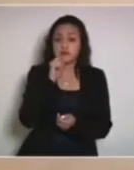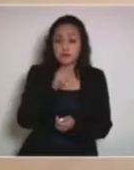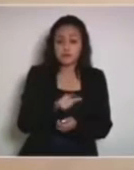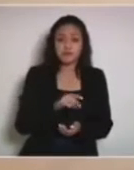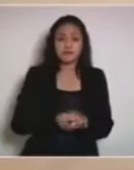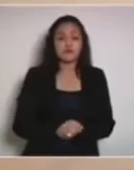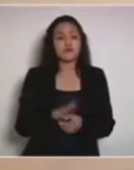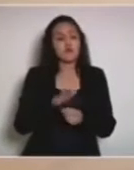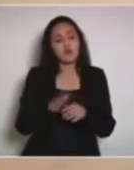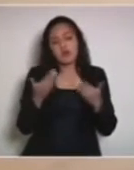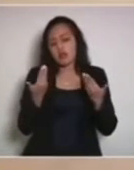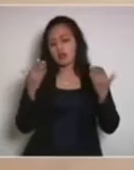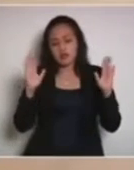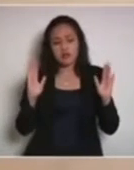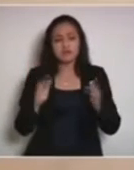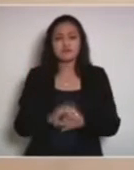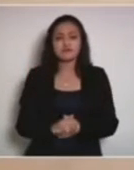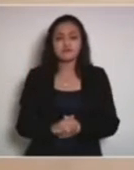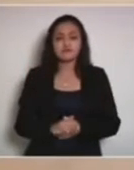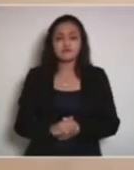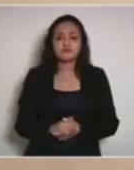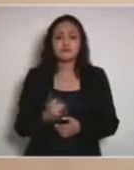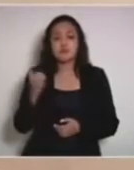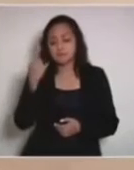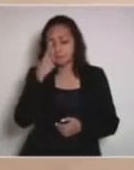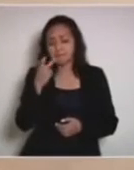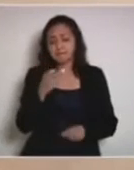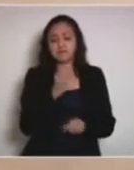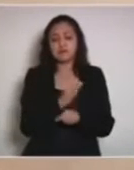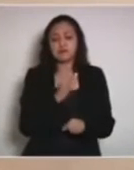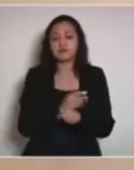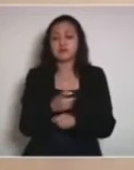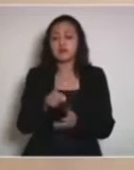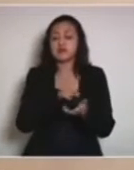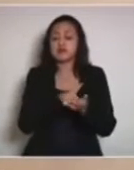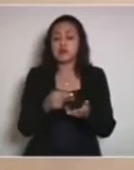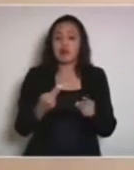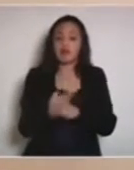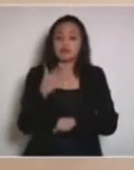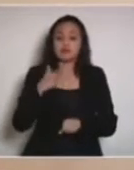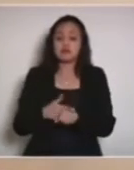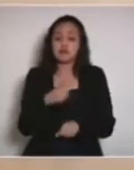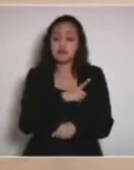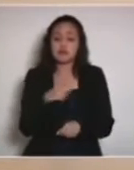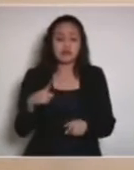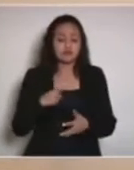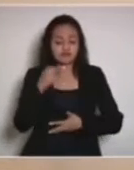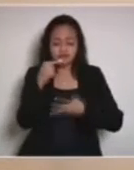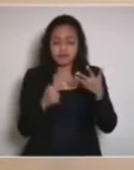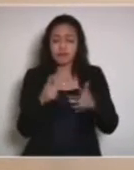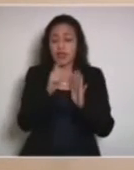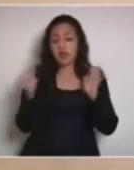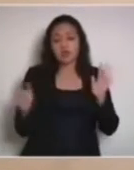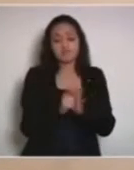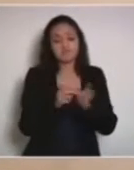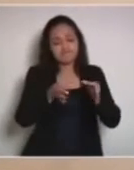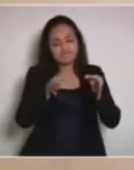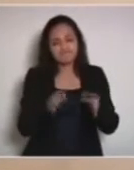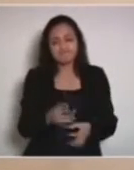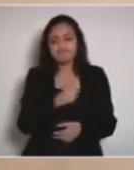cualquiera que sea y para ello la dirección nacional debe ser garante de la legalidad